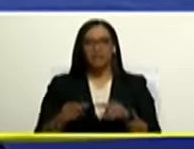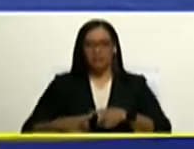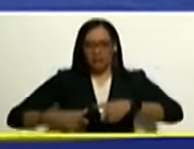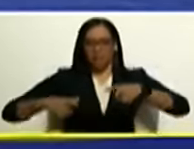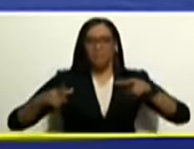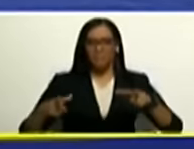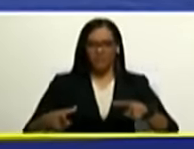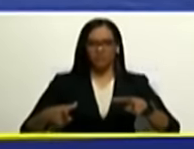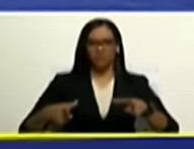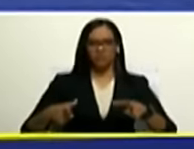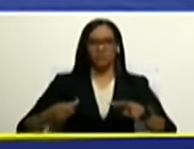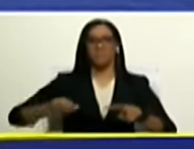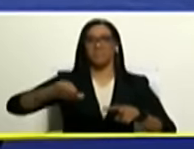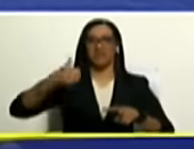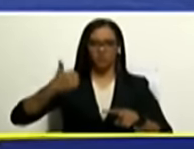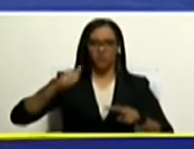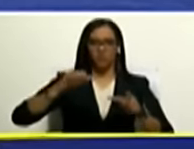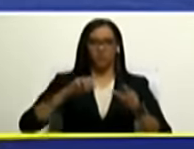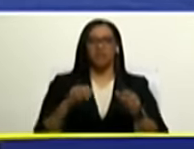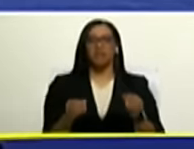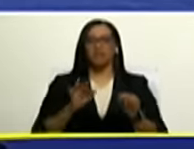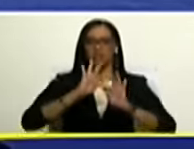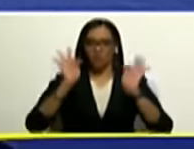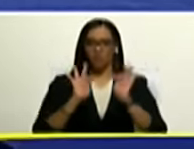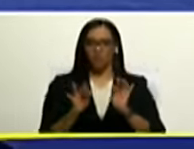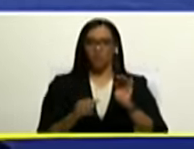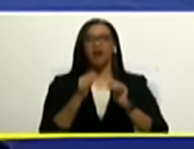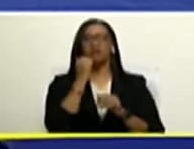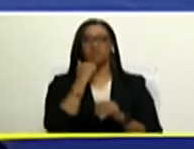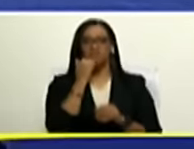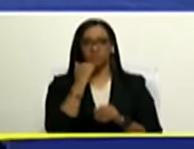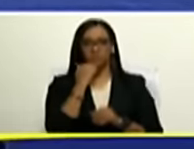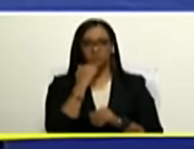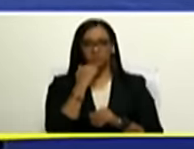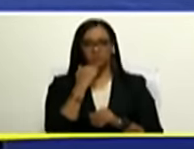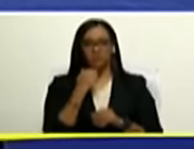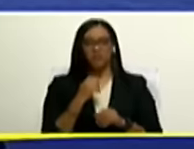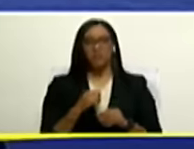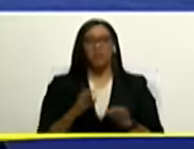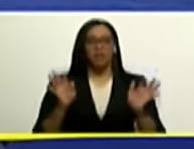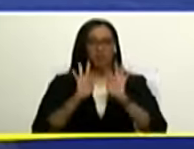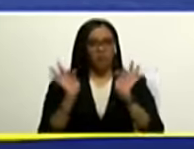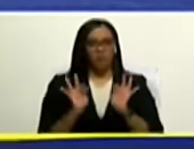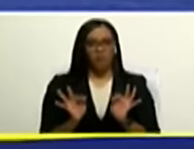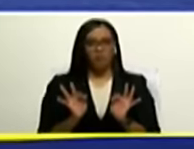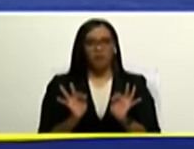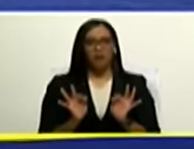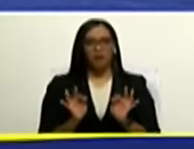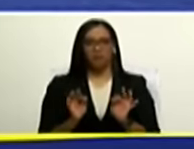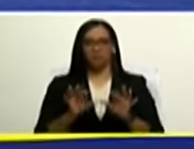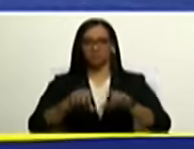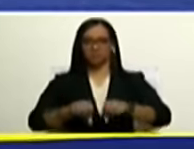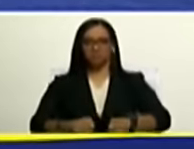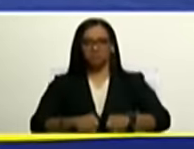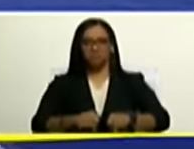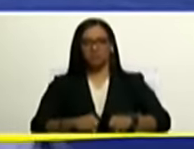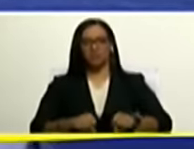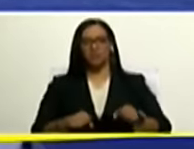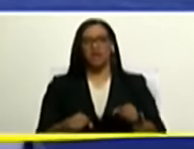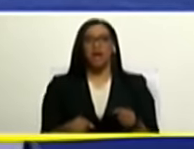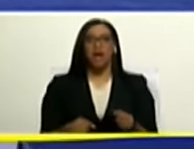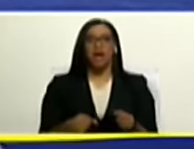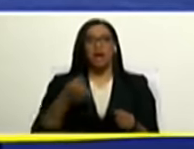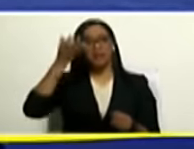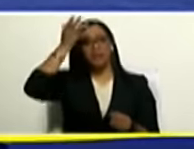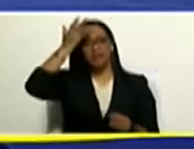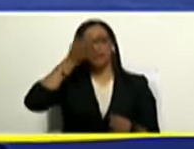ese mapa de manera colonial, de manera imperial, al